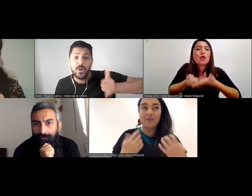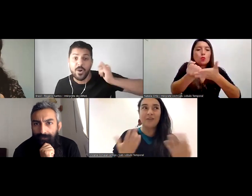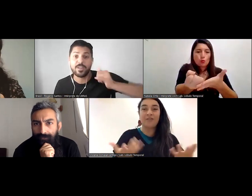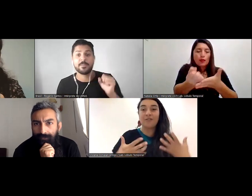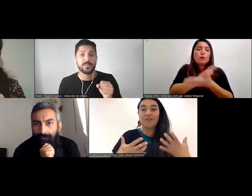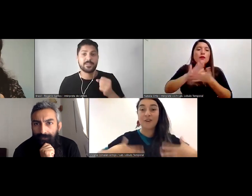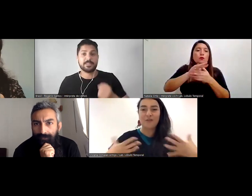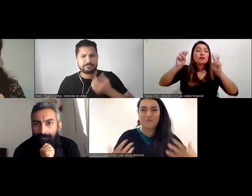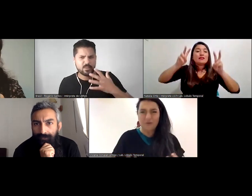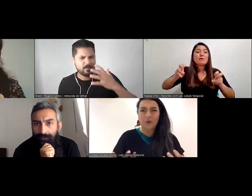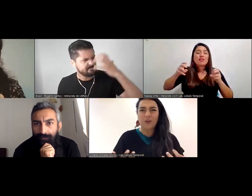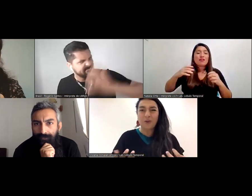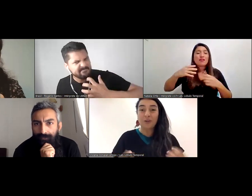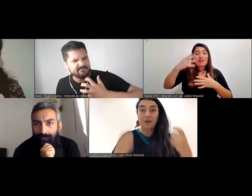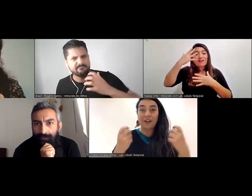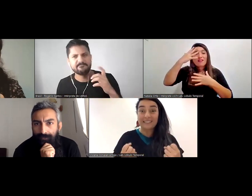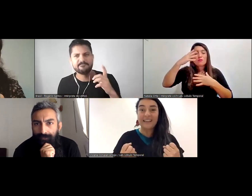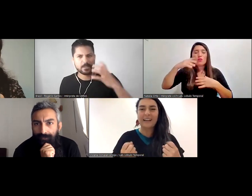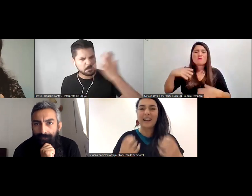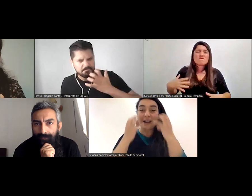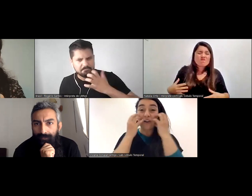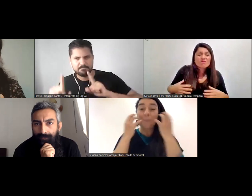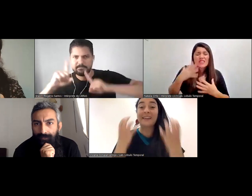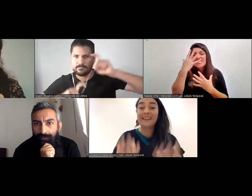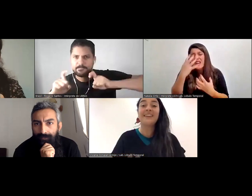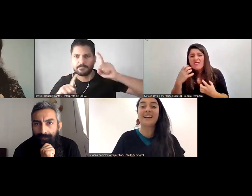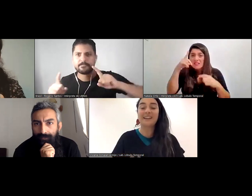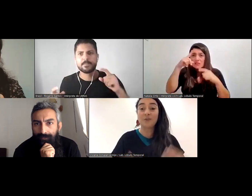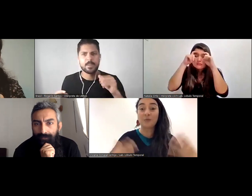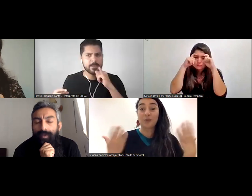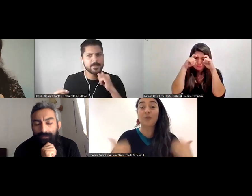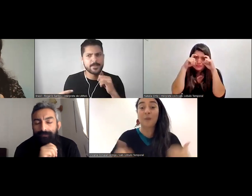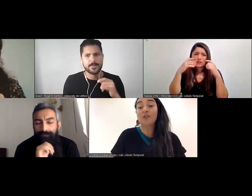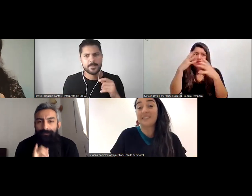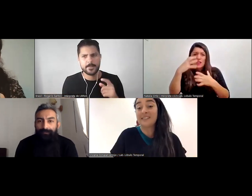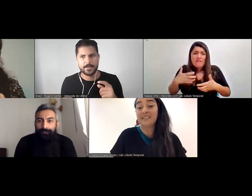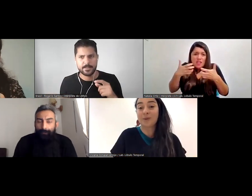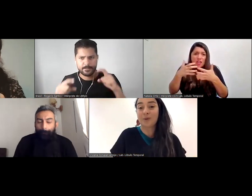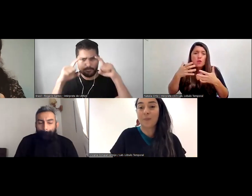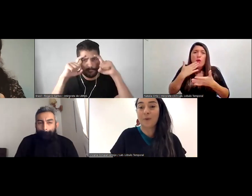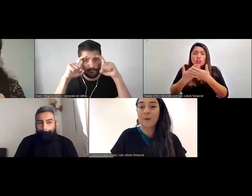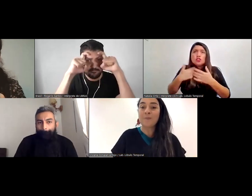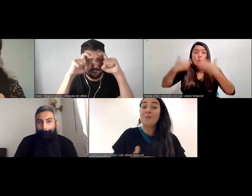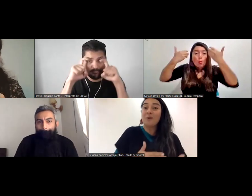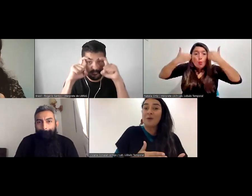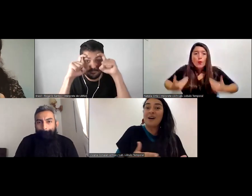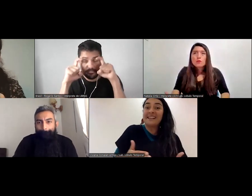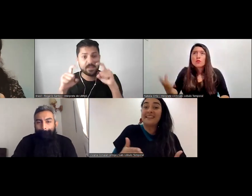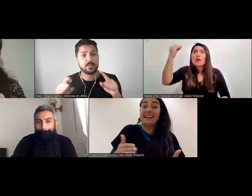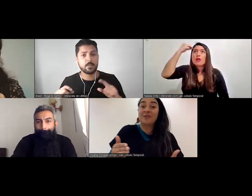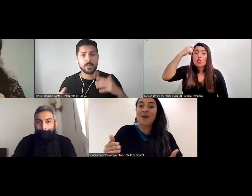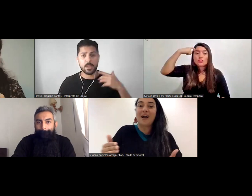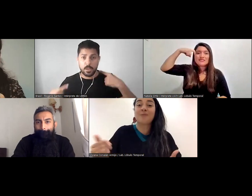rabia con el rostro, con las cejas, con las mejillas, ¿no? Como cuando tomamos conciencia de nuestro cuerpo, podemos